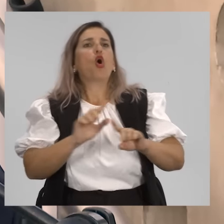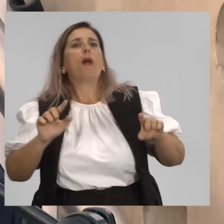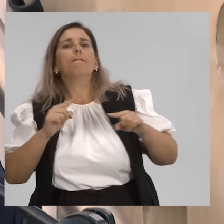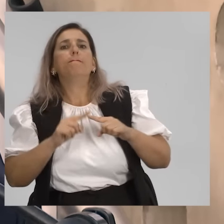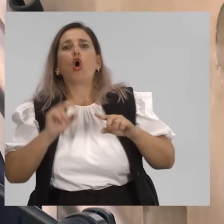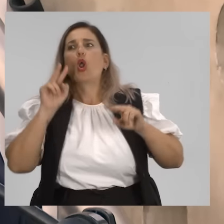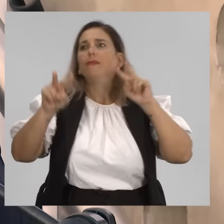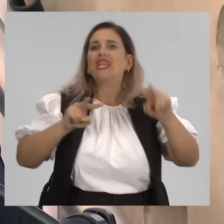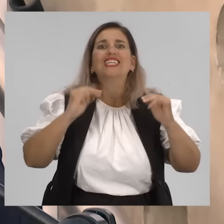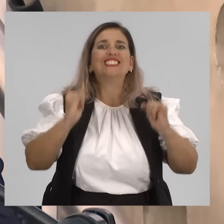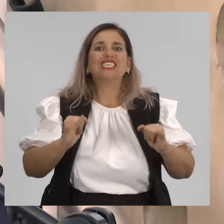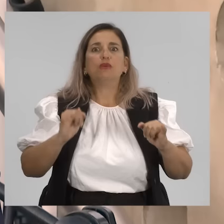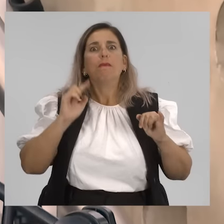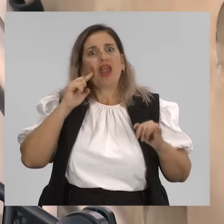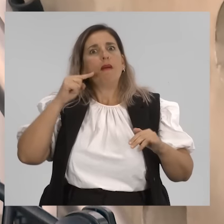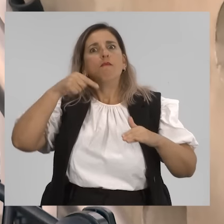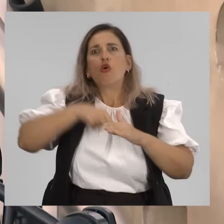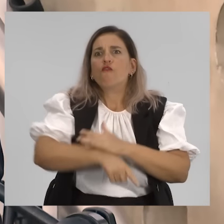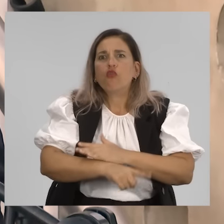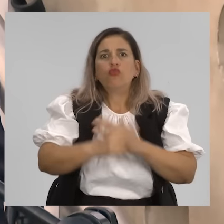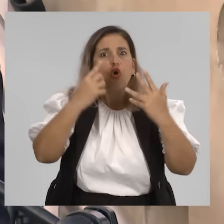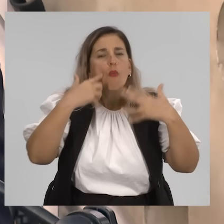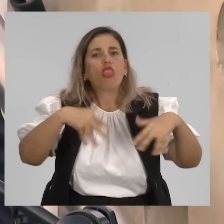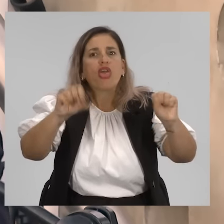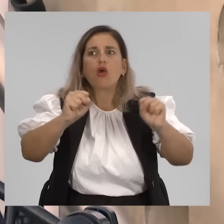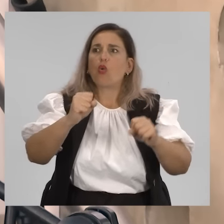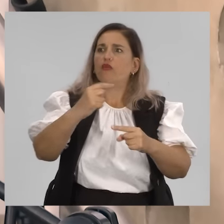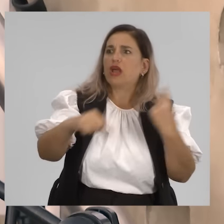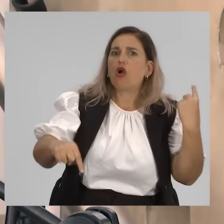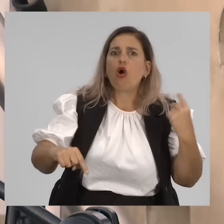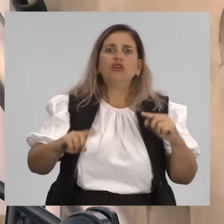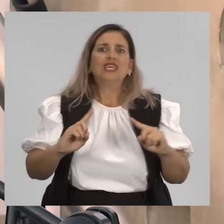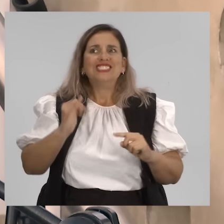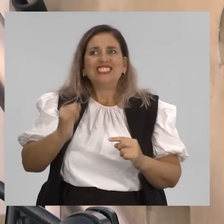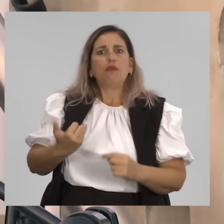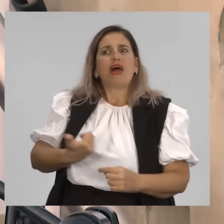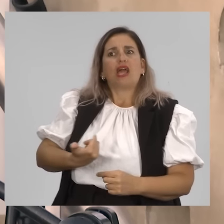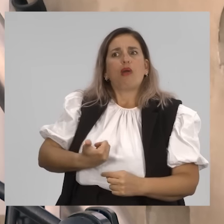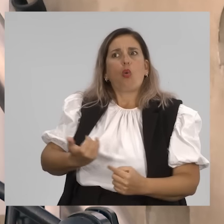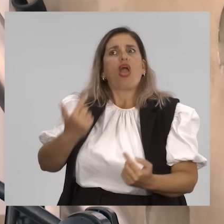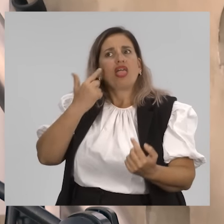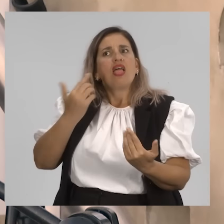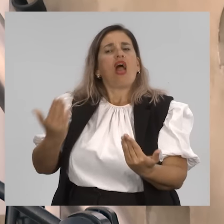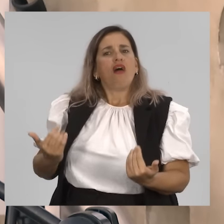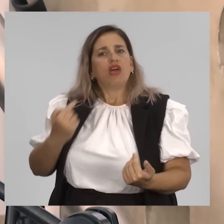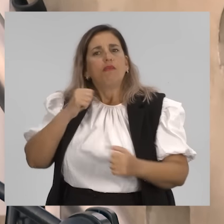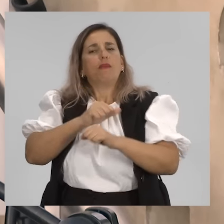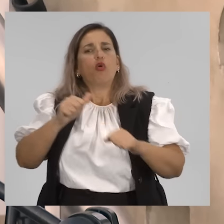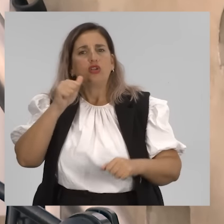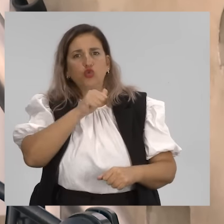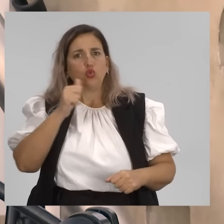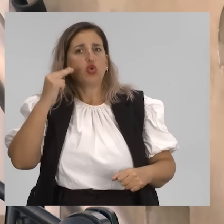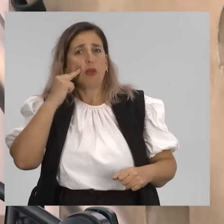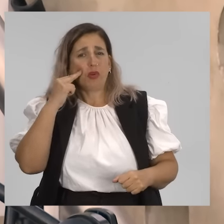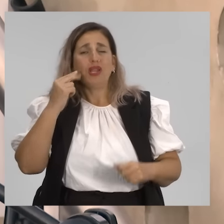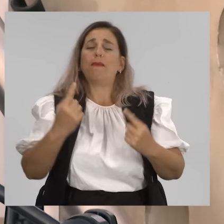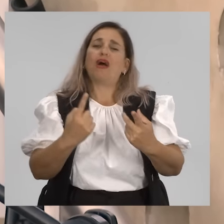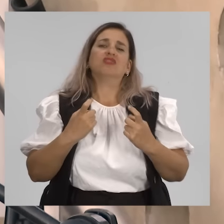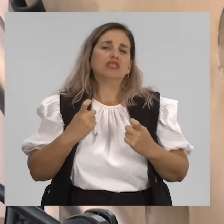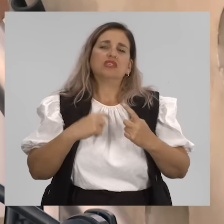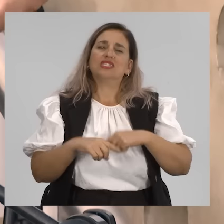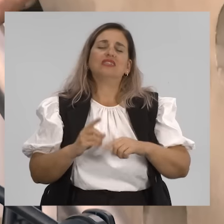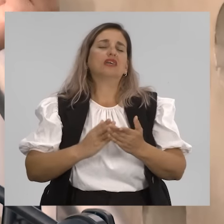No solo para mirar, sino para ver que es distinto. No solo para oír, sino que para escuchar que es distinto. Tiene